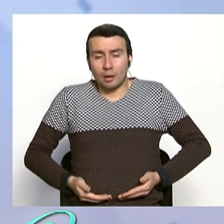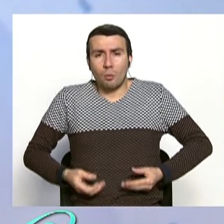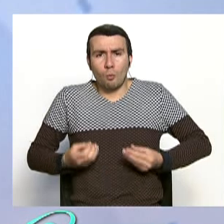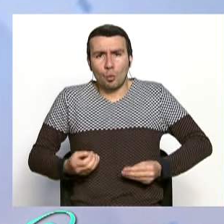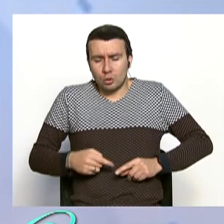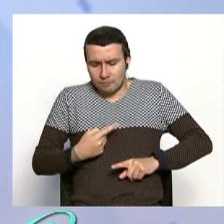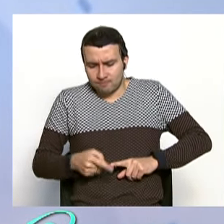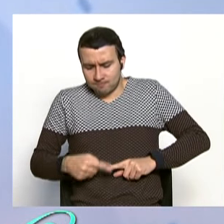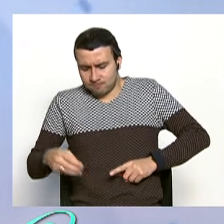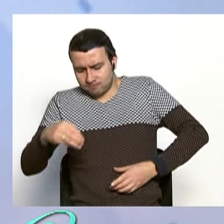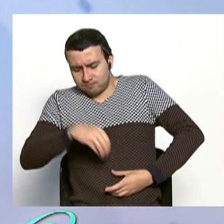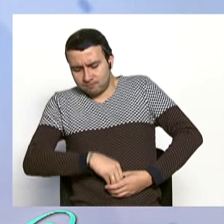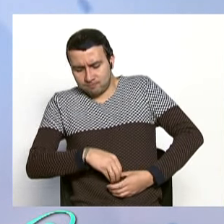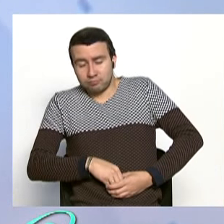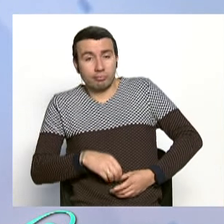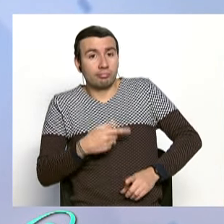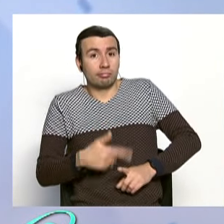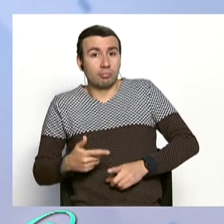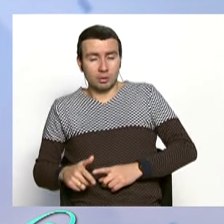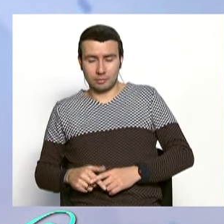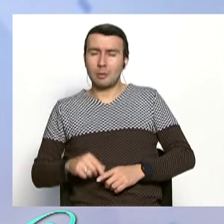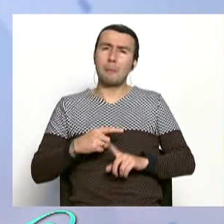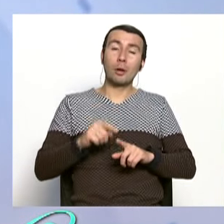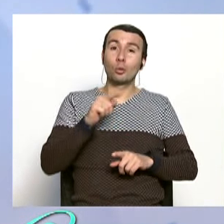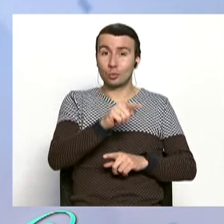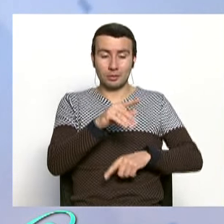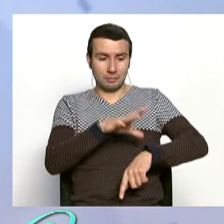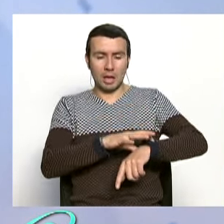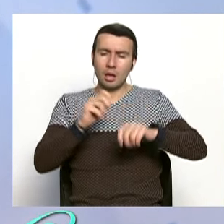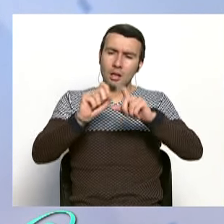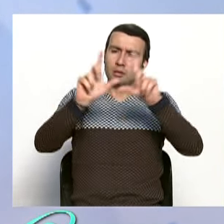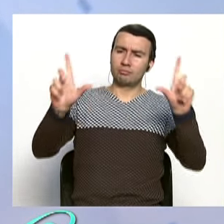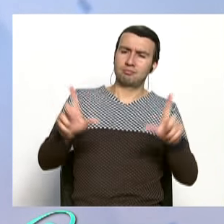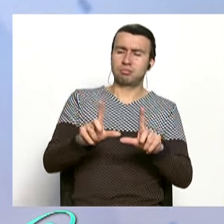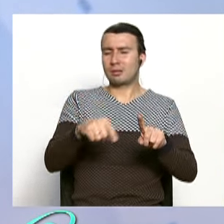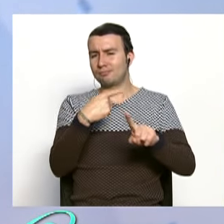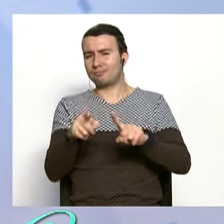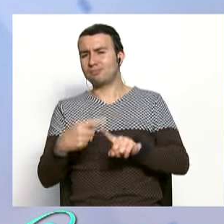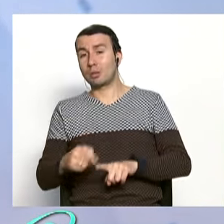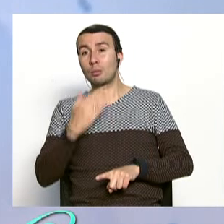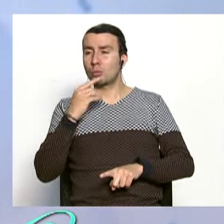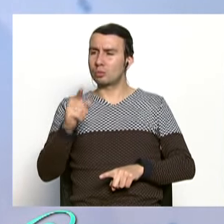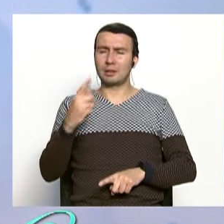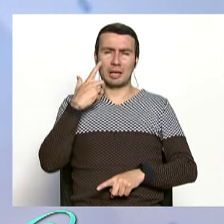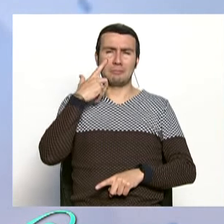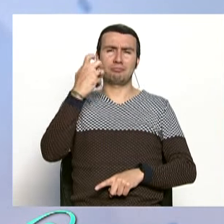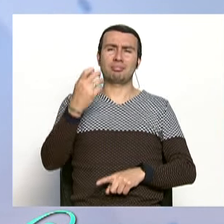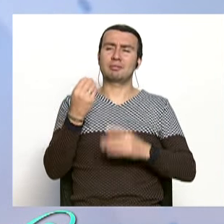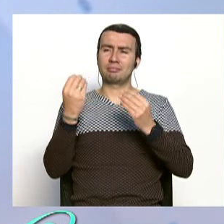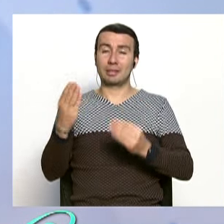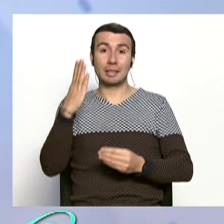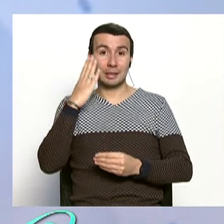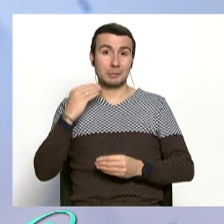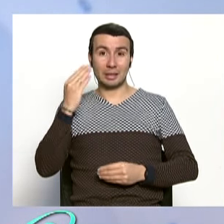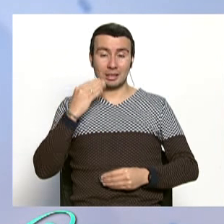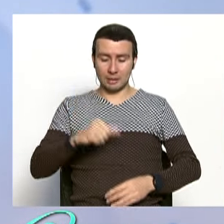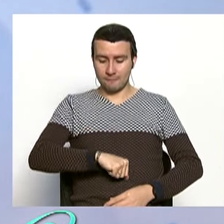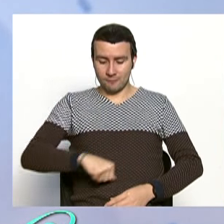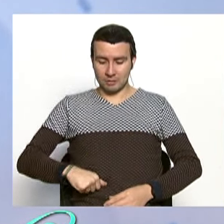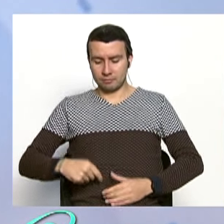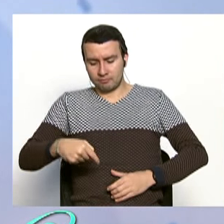diagnóstico diferencial y ustedes que tienen esta vasta experiencia en cirugía laparoscópica uno pensaría